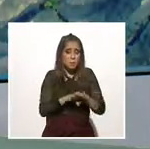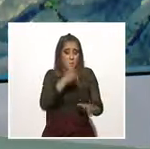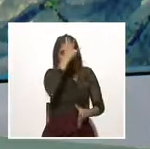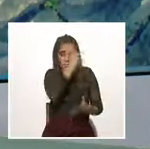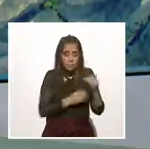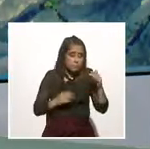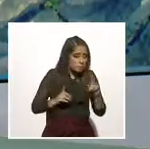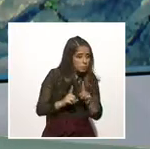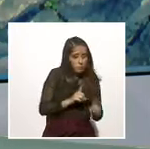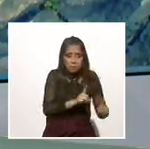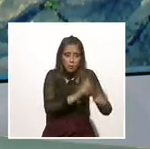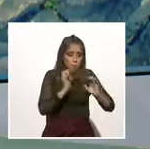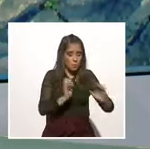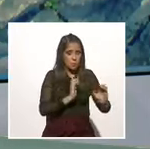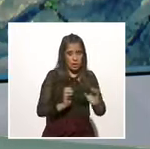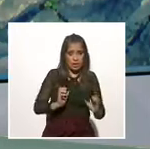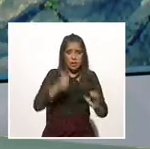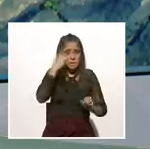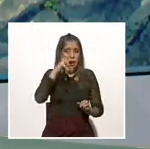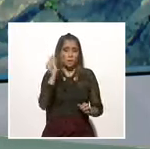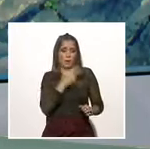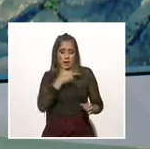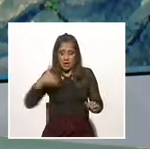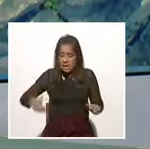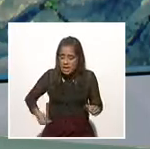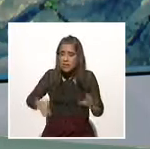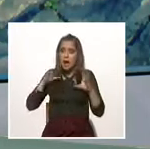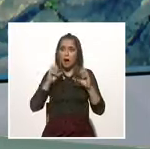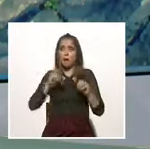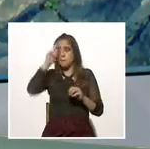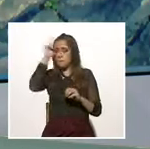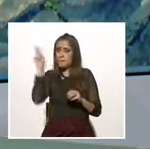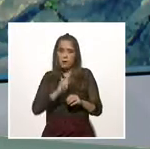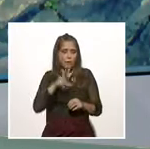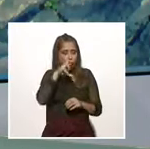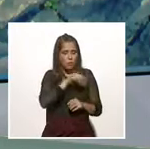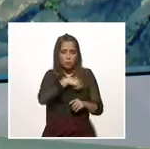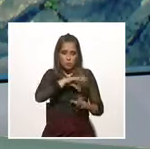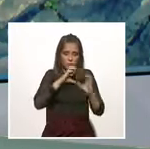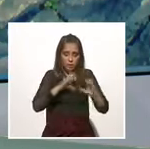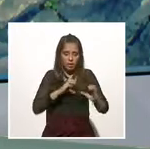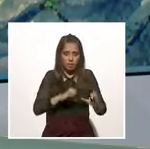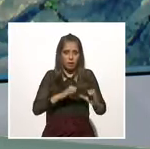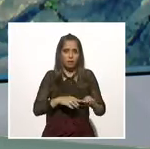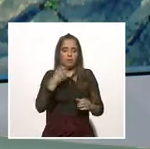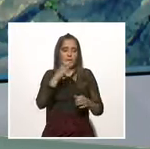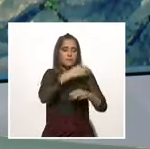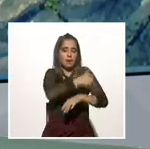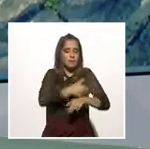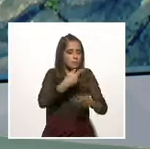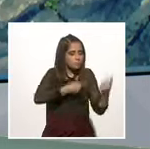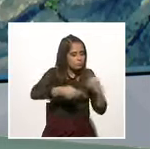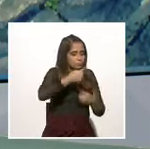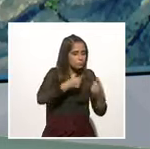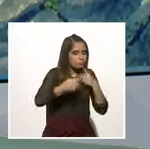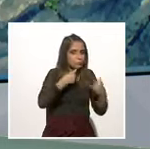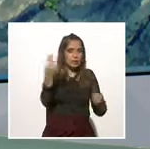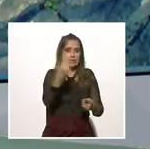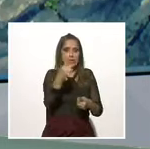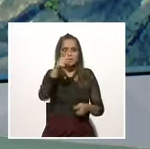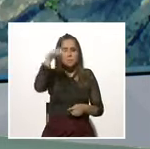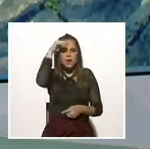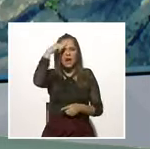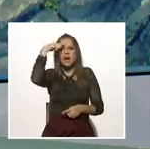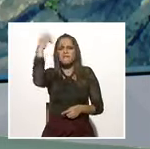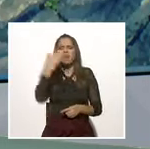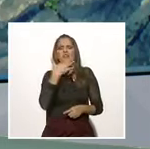presentar, los daños puedan ser los menores. Aquí esto se oye muy fácil aparentemente, pero es todo un tema que lo debemos de llevar